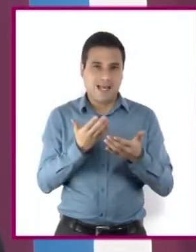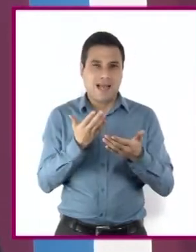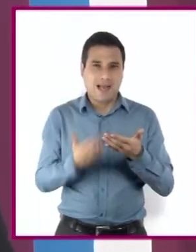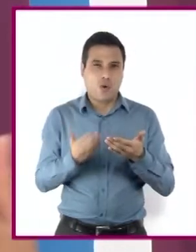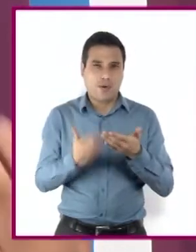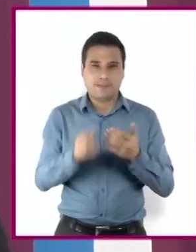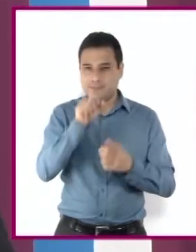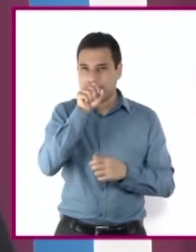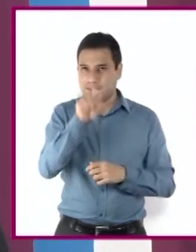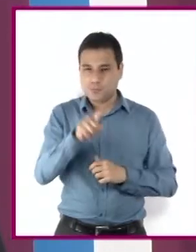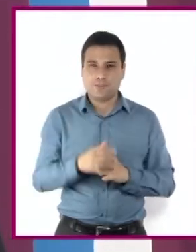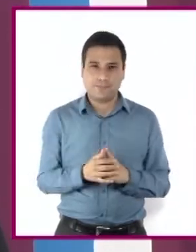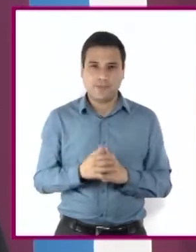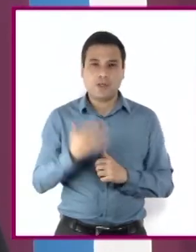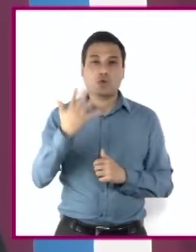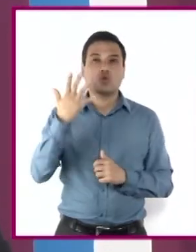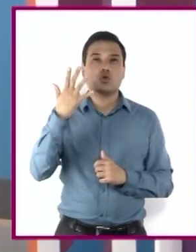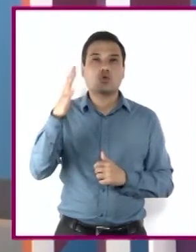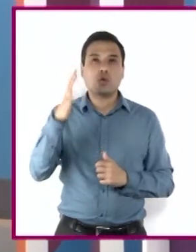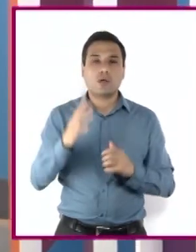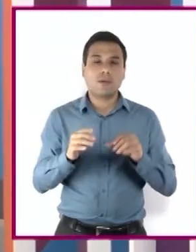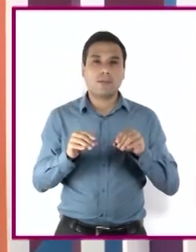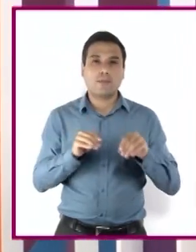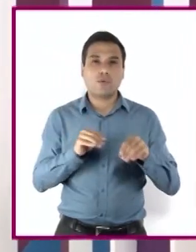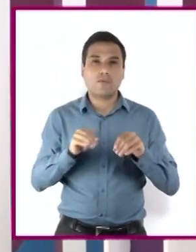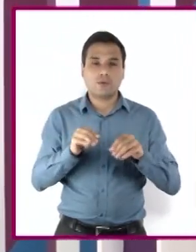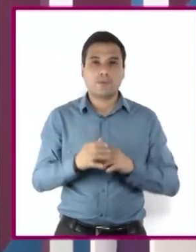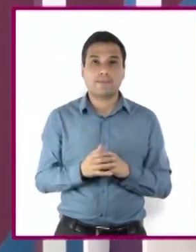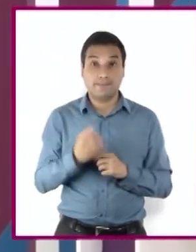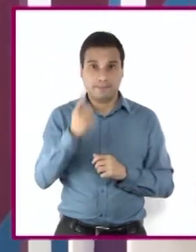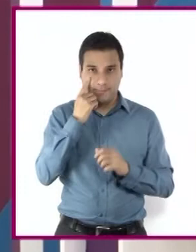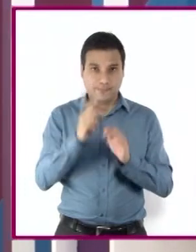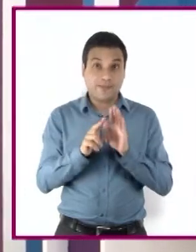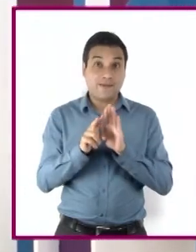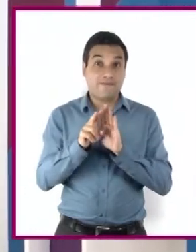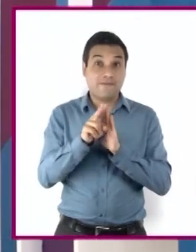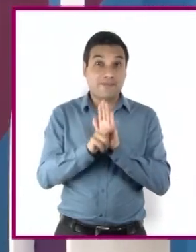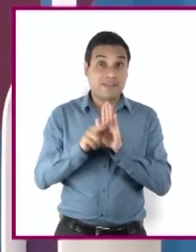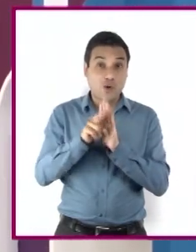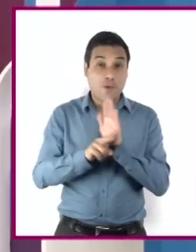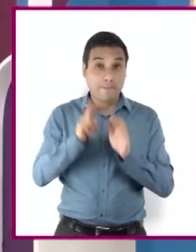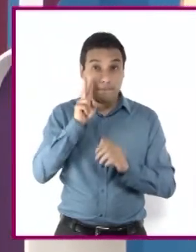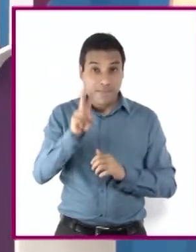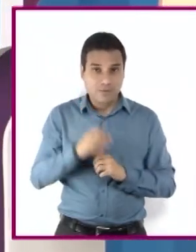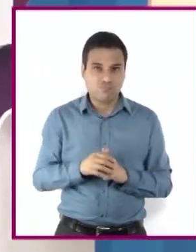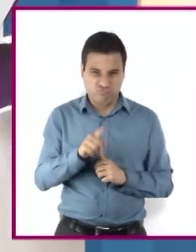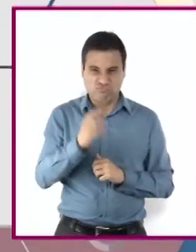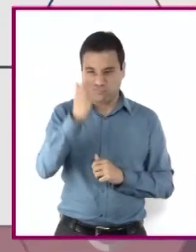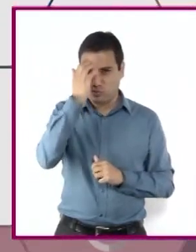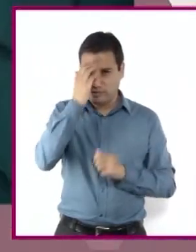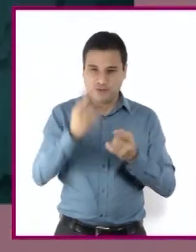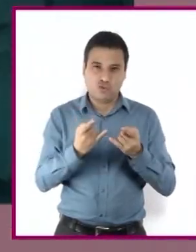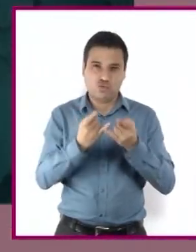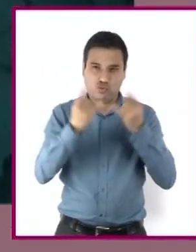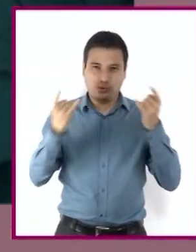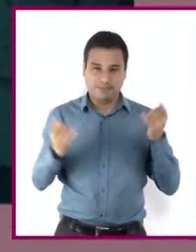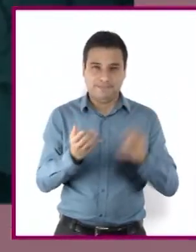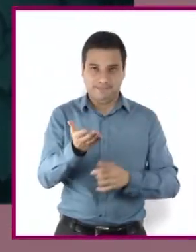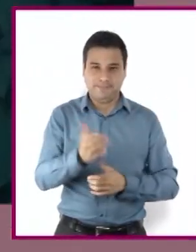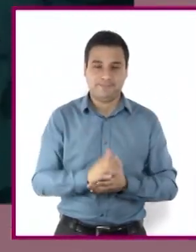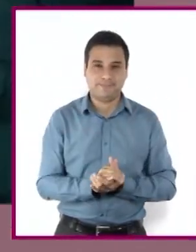Olinto Natiu, o sol de movimiento. Veamos el siguiente video para conocer cómo fue creado.